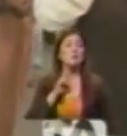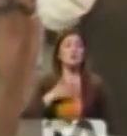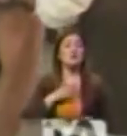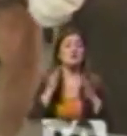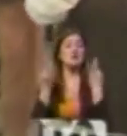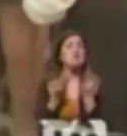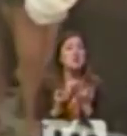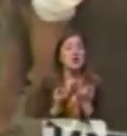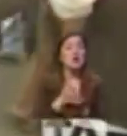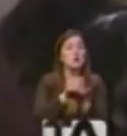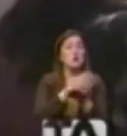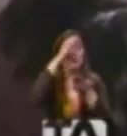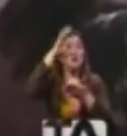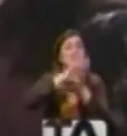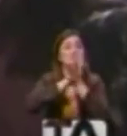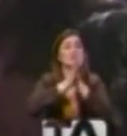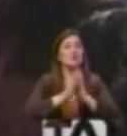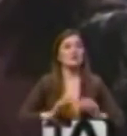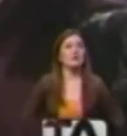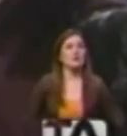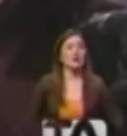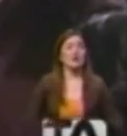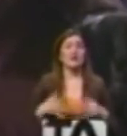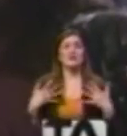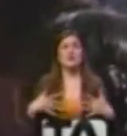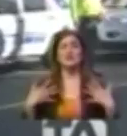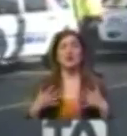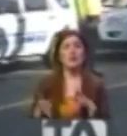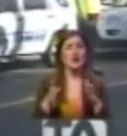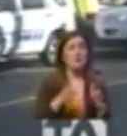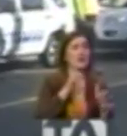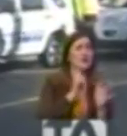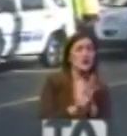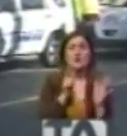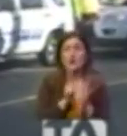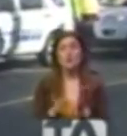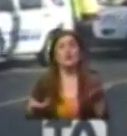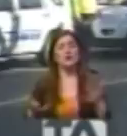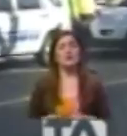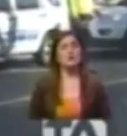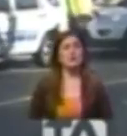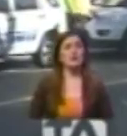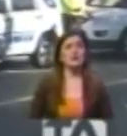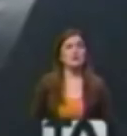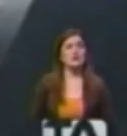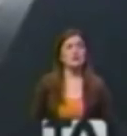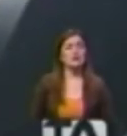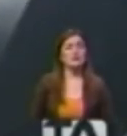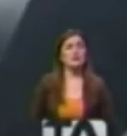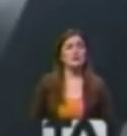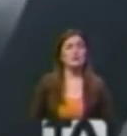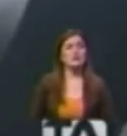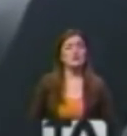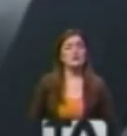Una verdadera odisea están pasando los agredidos, quienes están realizando los trámites para poner en manos de la justicia este caso.